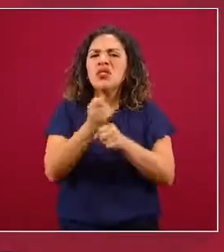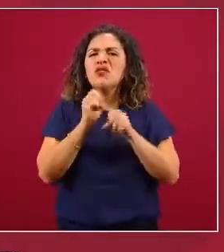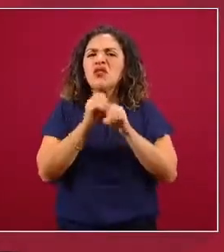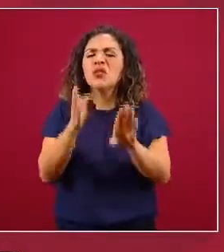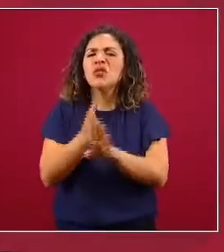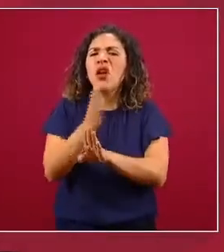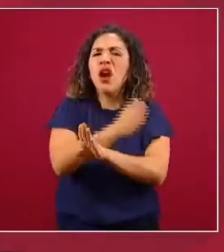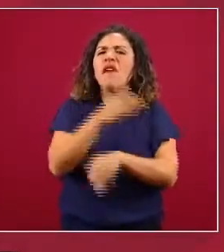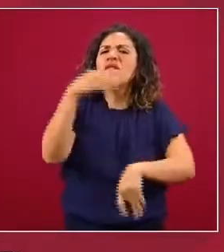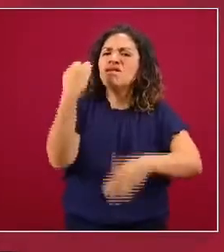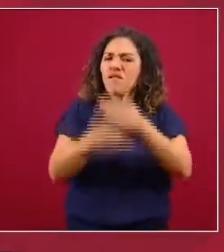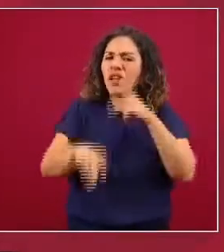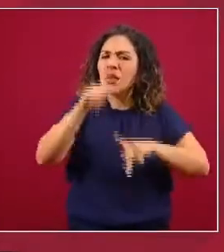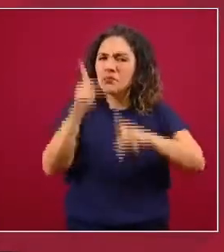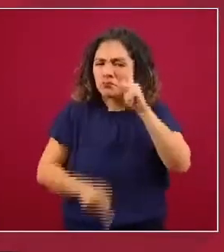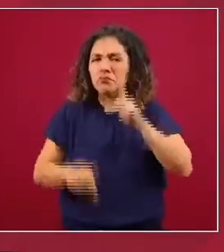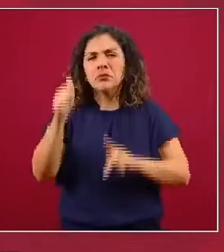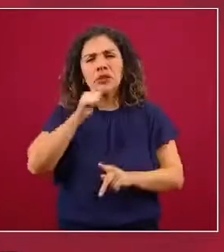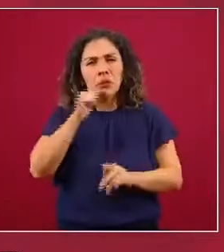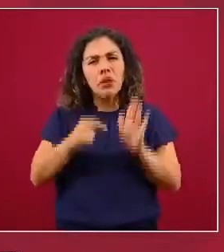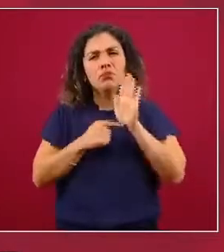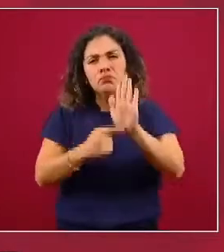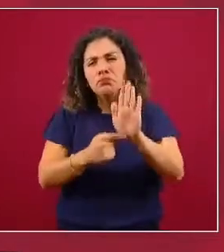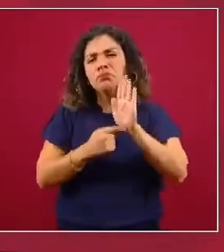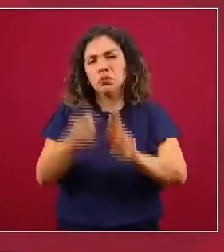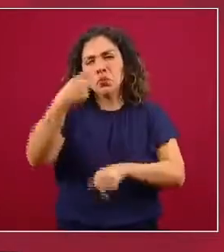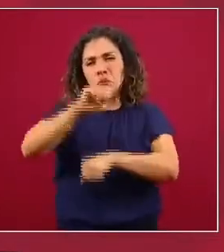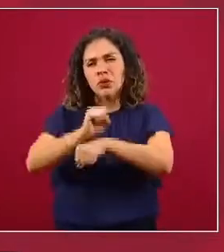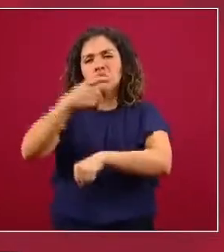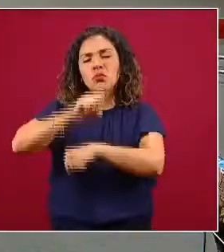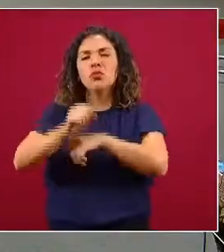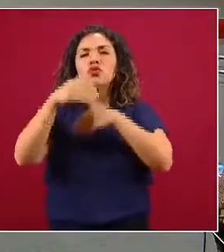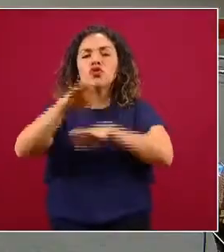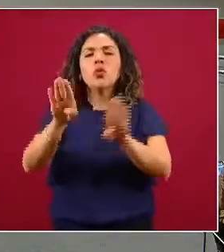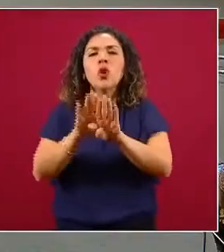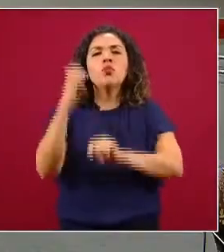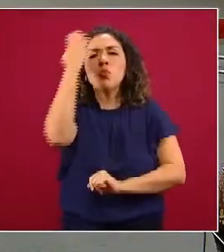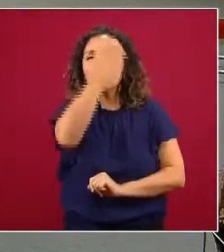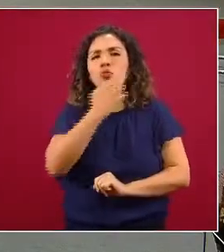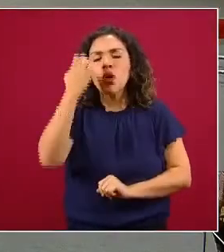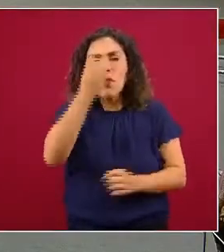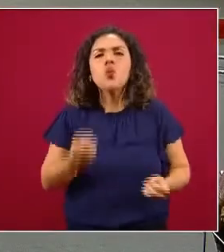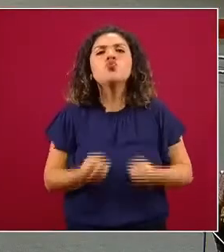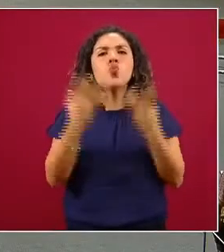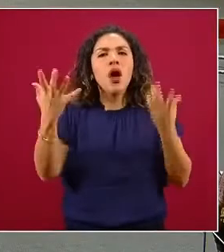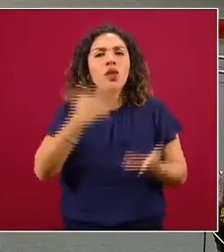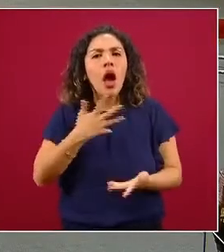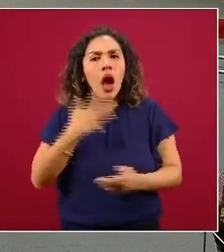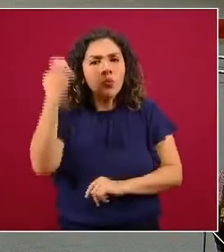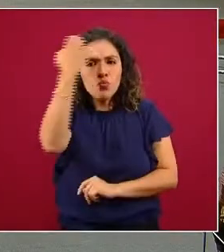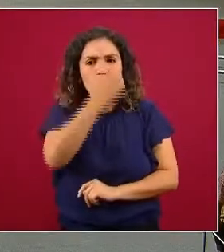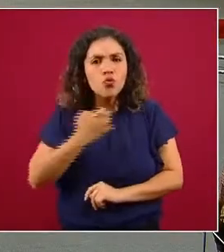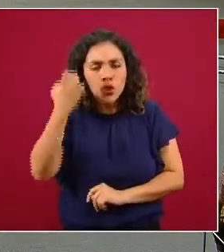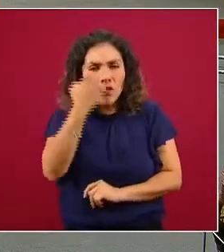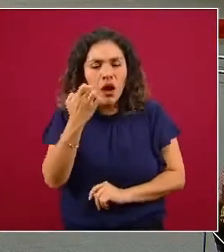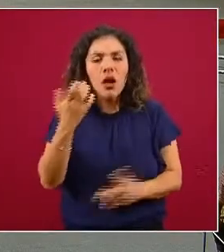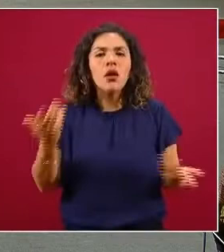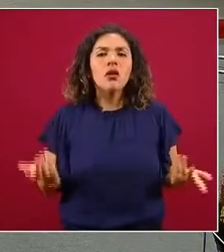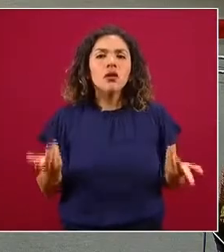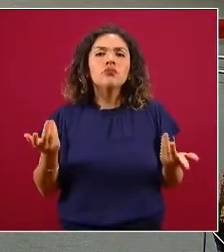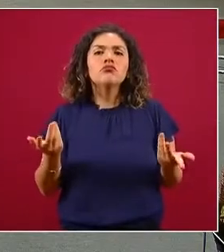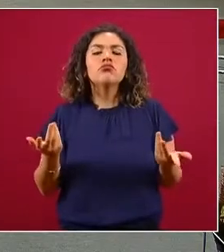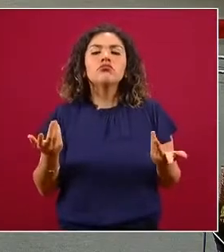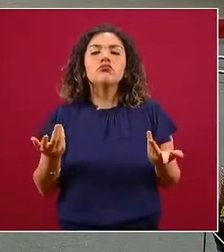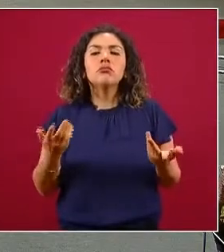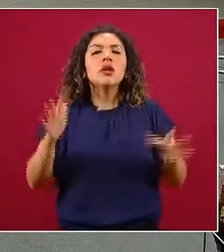estado pendiente, la solemos presentar cada semana, que es sobre las pruebas, cuántas pruebas se hacen, y